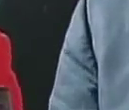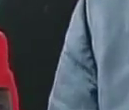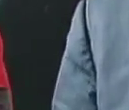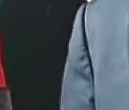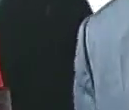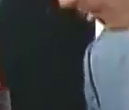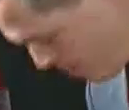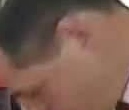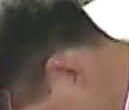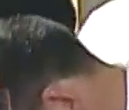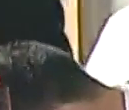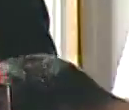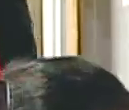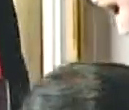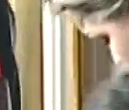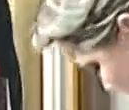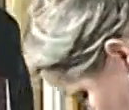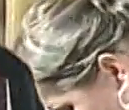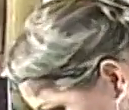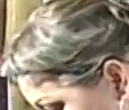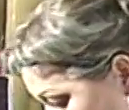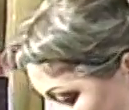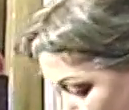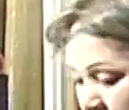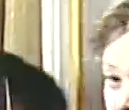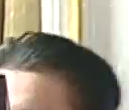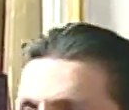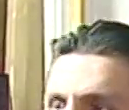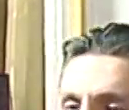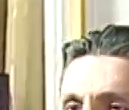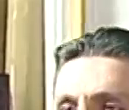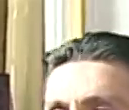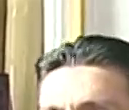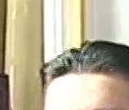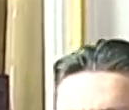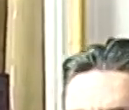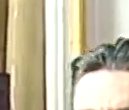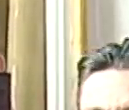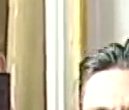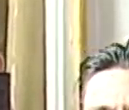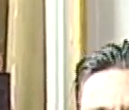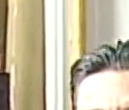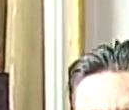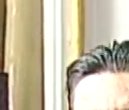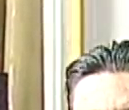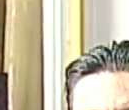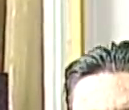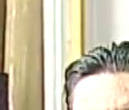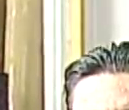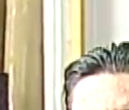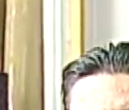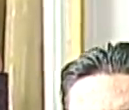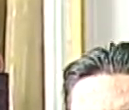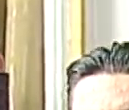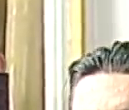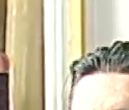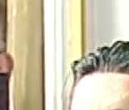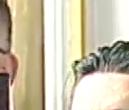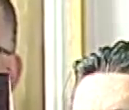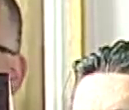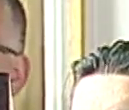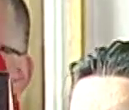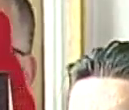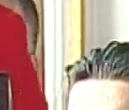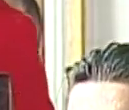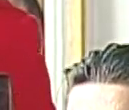entendimiento nacional. Cuando el presidente Nicolás Maduro convocó a esta constituyente, dijo: quiero que